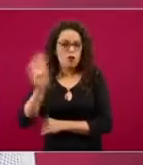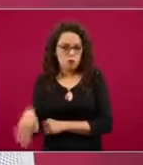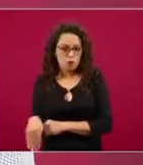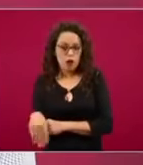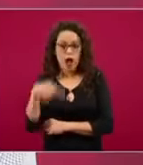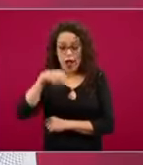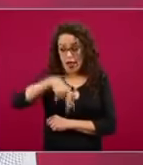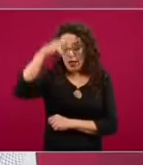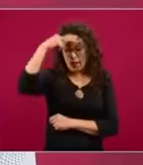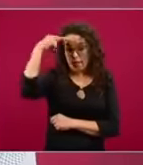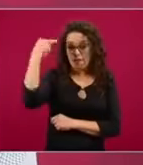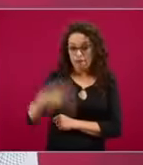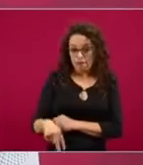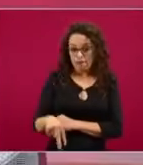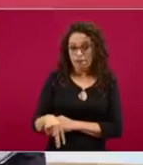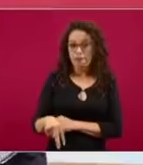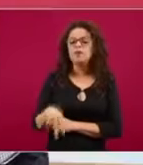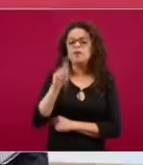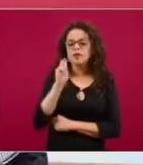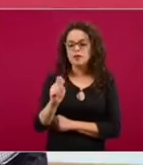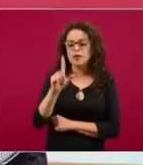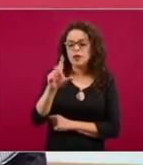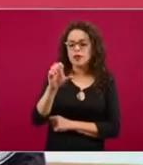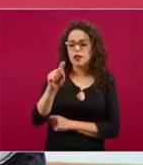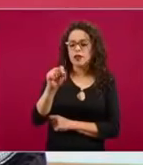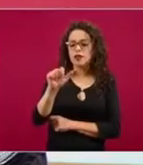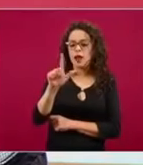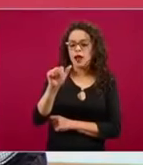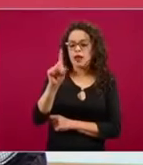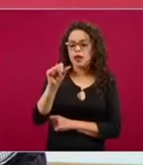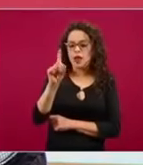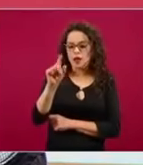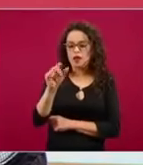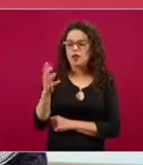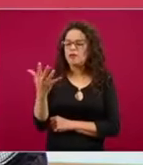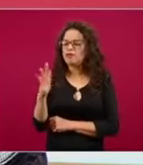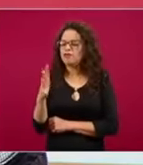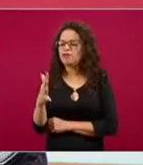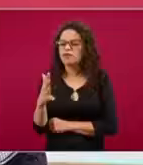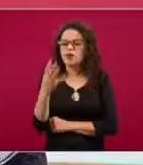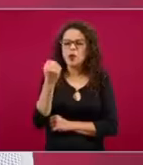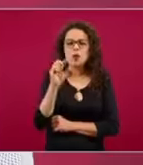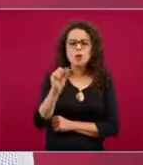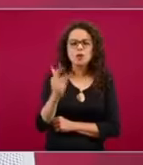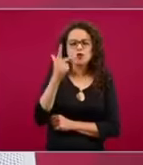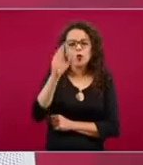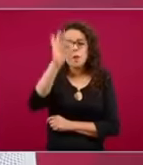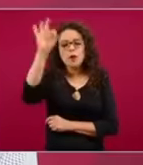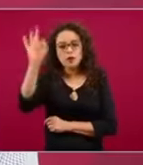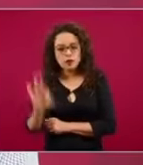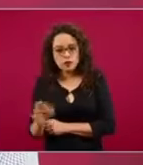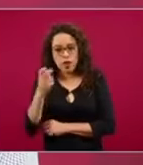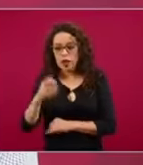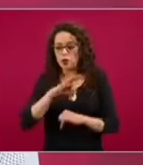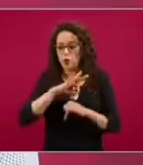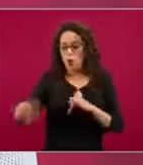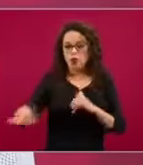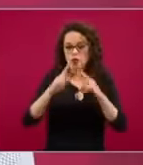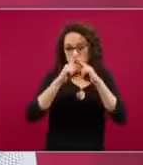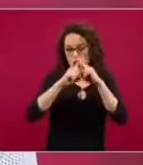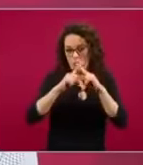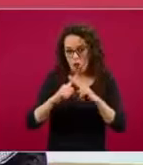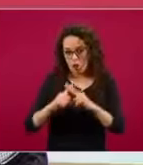en México se encuentra por debajo ligeramente del 10%, 9.8% fue la última medición de la